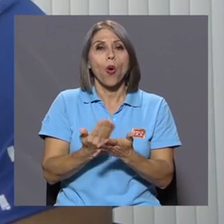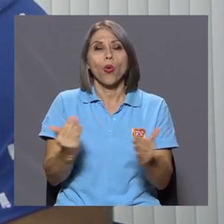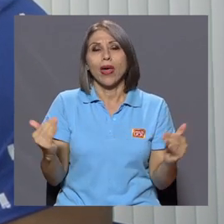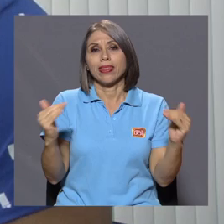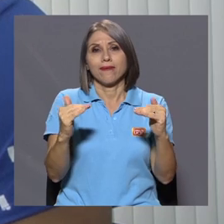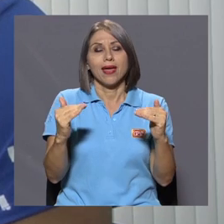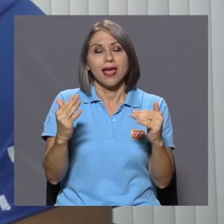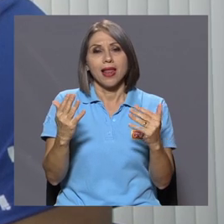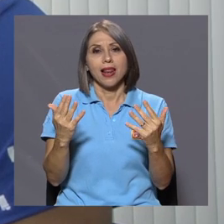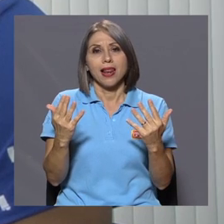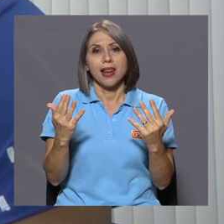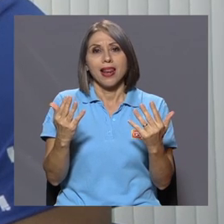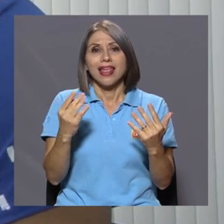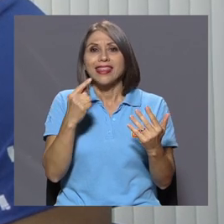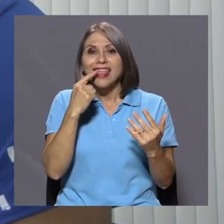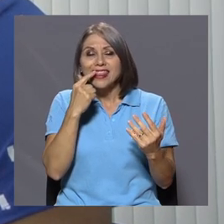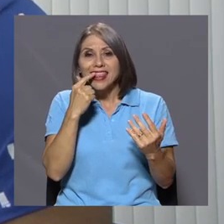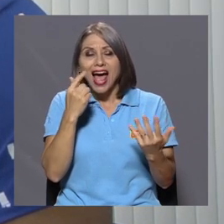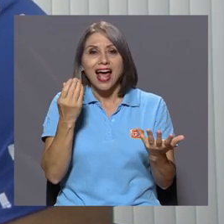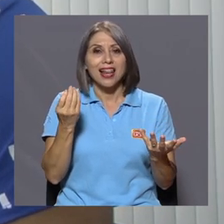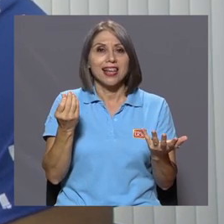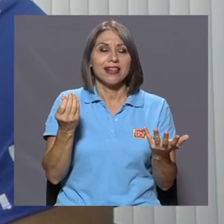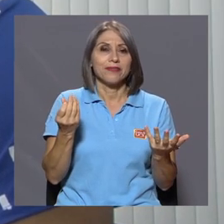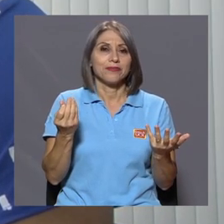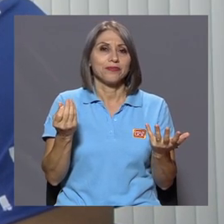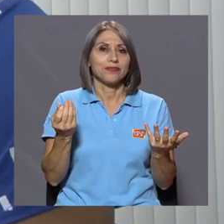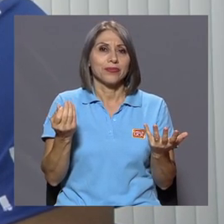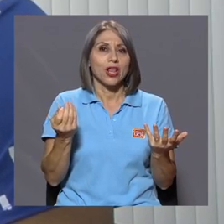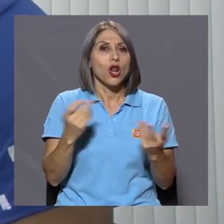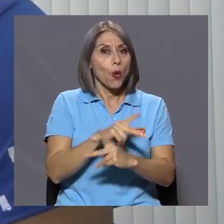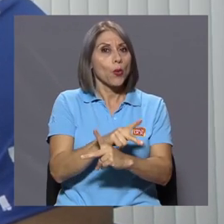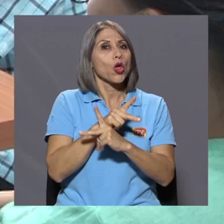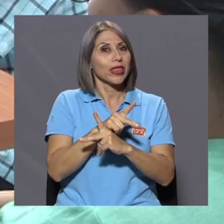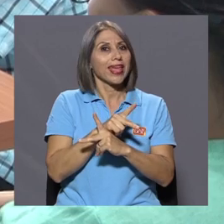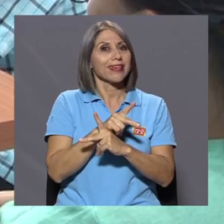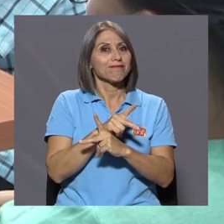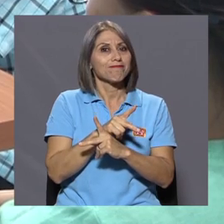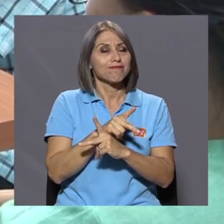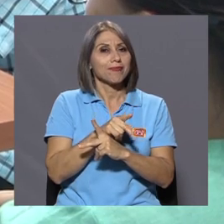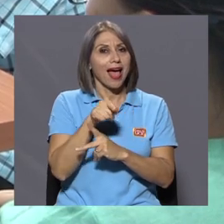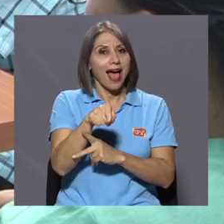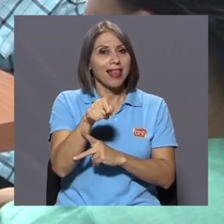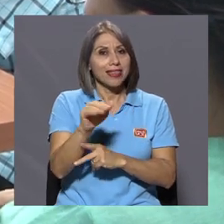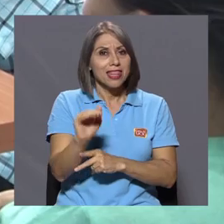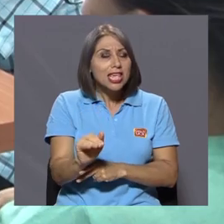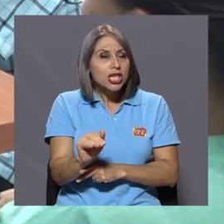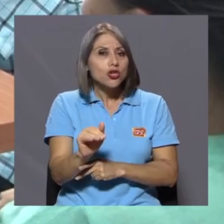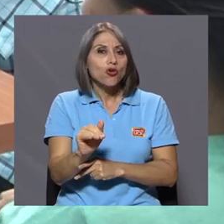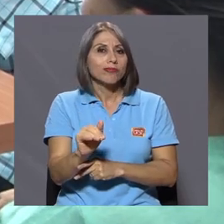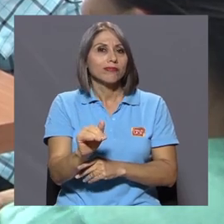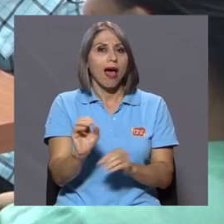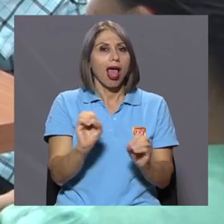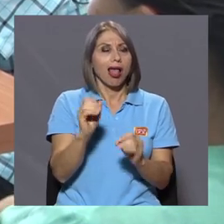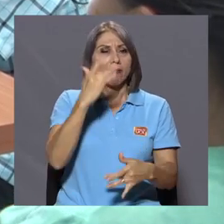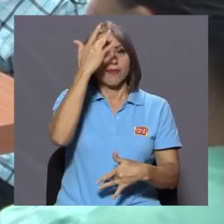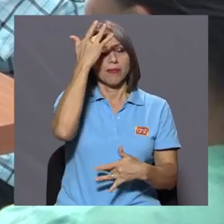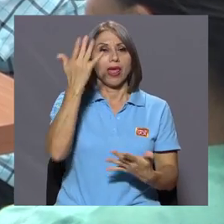nivel dental, lo protege de toda la de